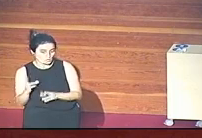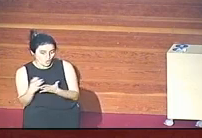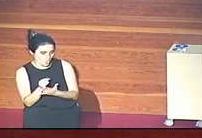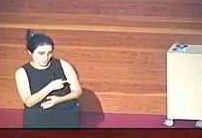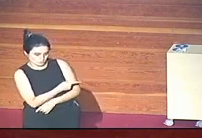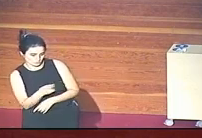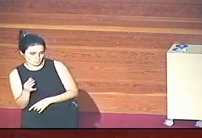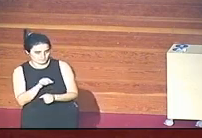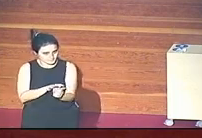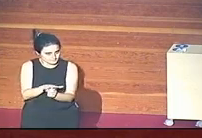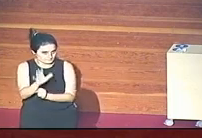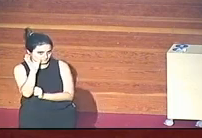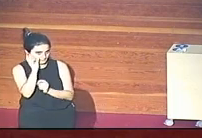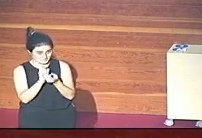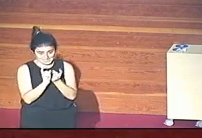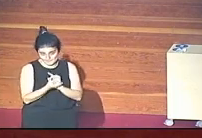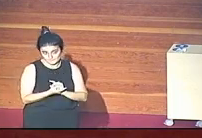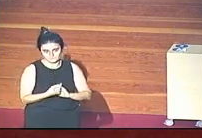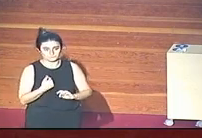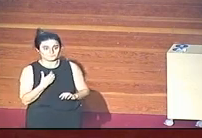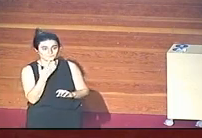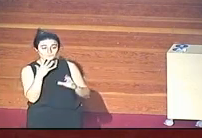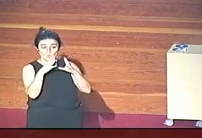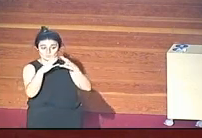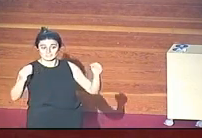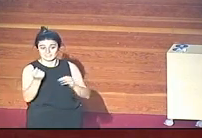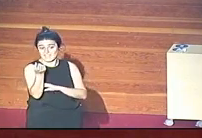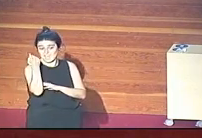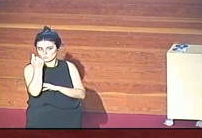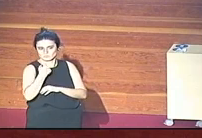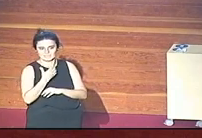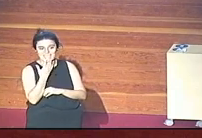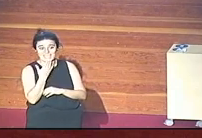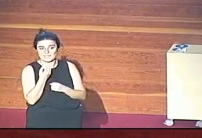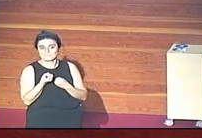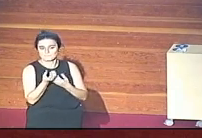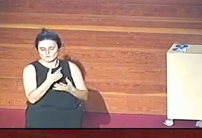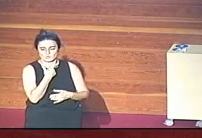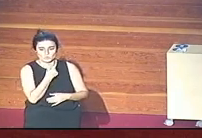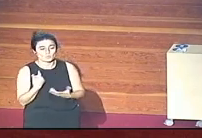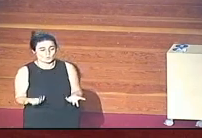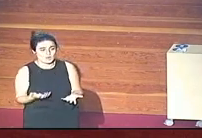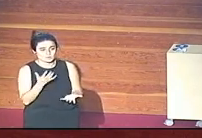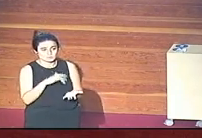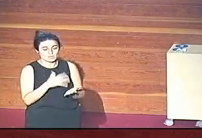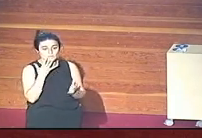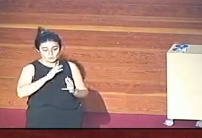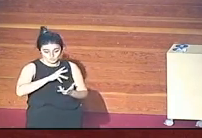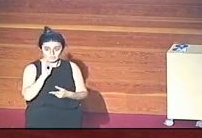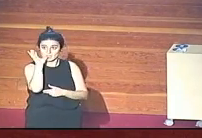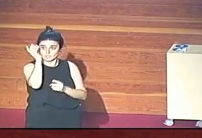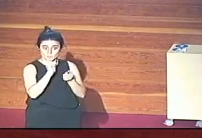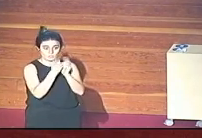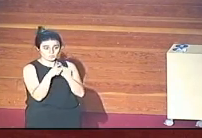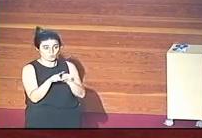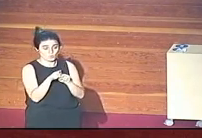bueno a los alumnos de la facultad a mí me gusta ponerles como ejemplo que una noticia de cambio climático es un partido